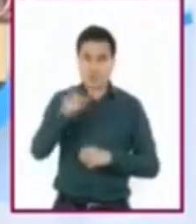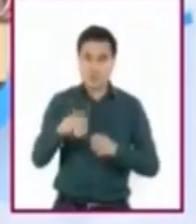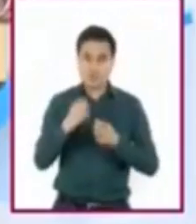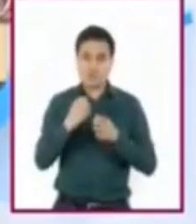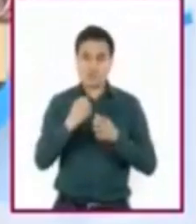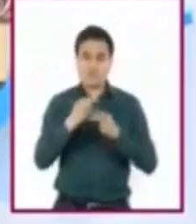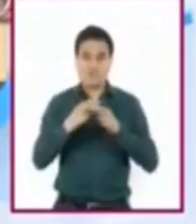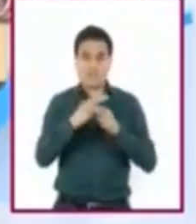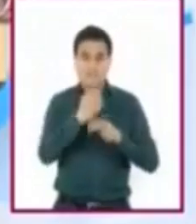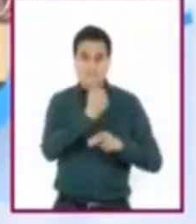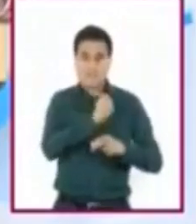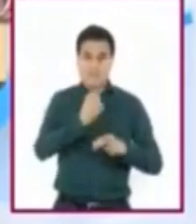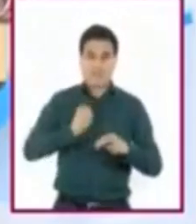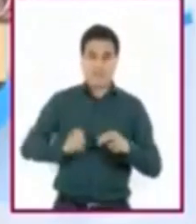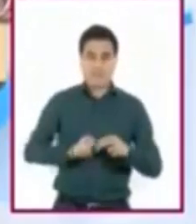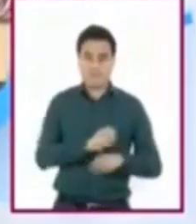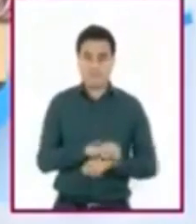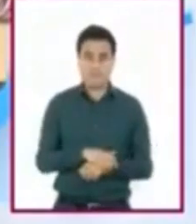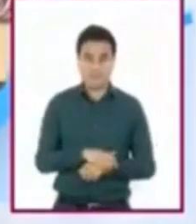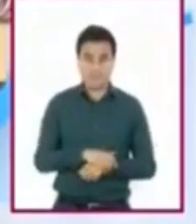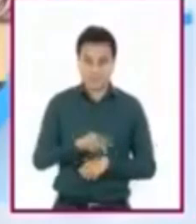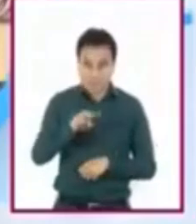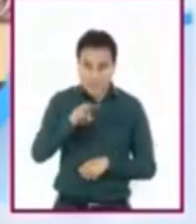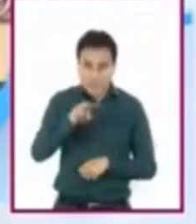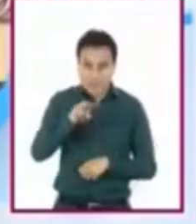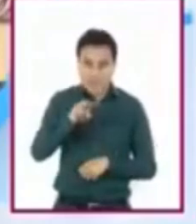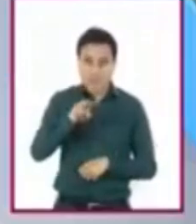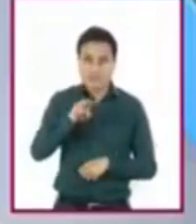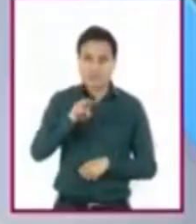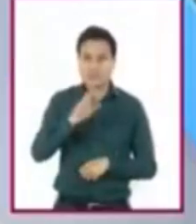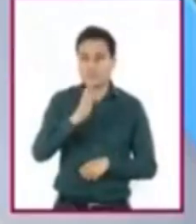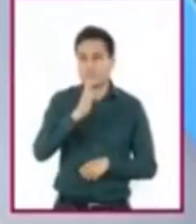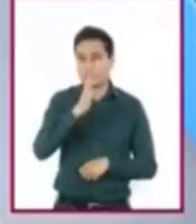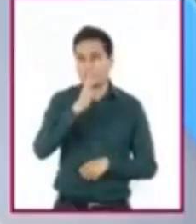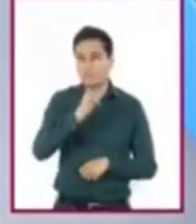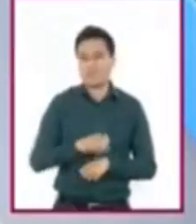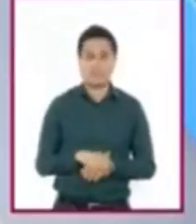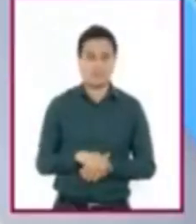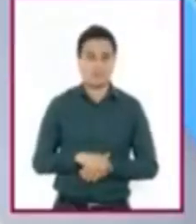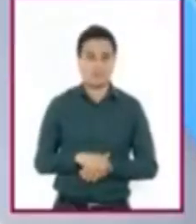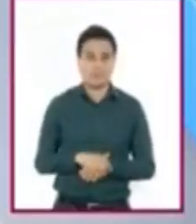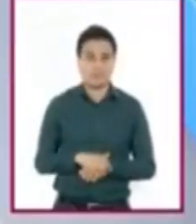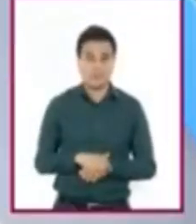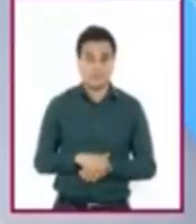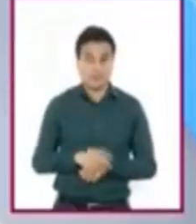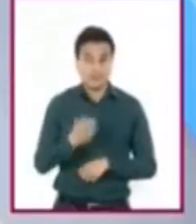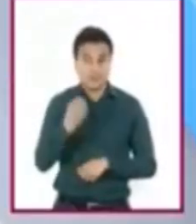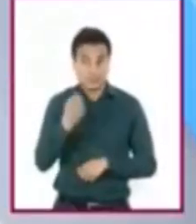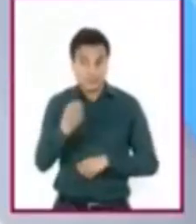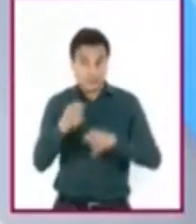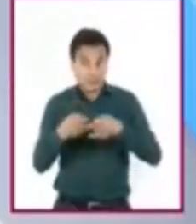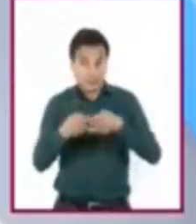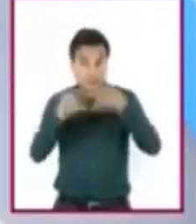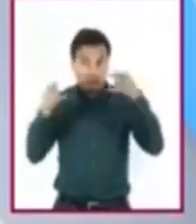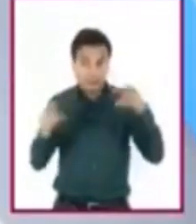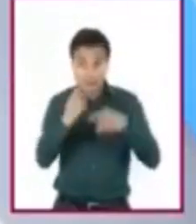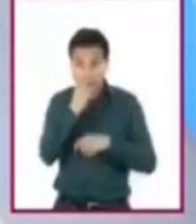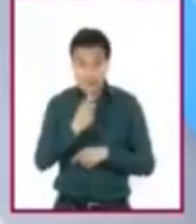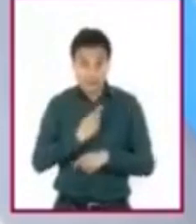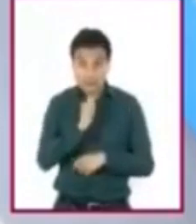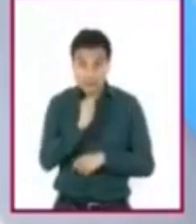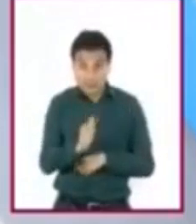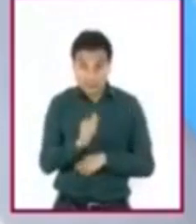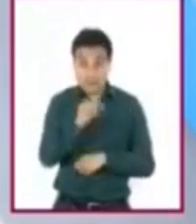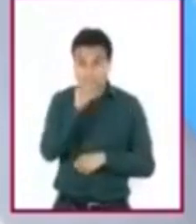los cuales mataron a la salida que salieron de los aposentos, lo cual, si esta historia no me lo dijera, ni viera la pintura que